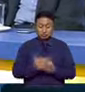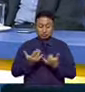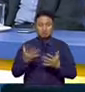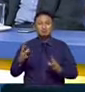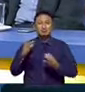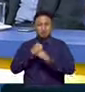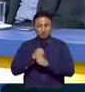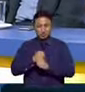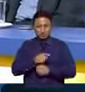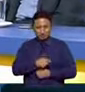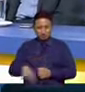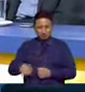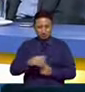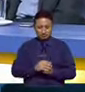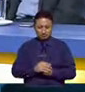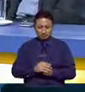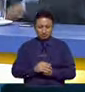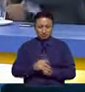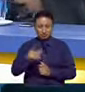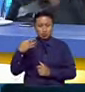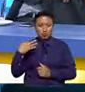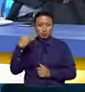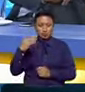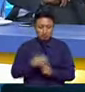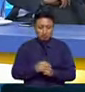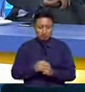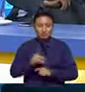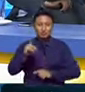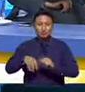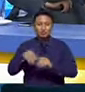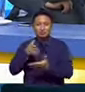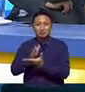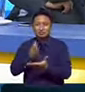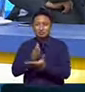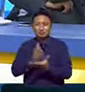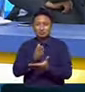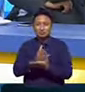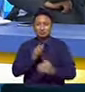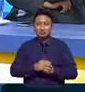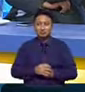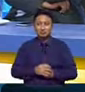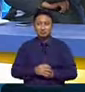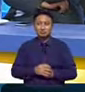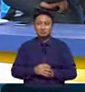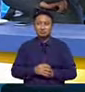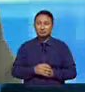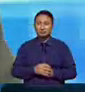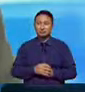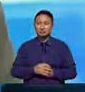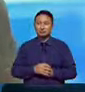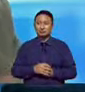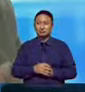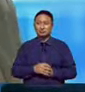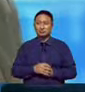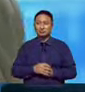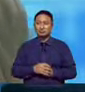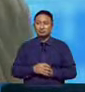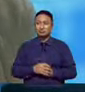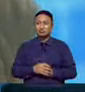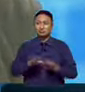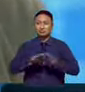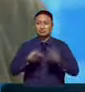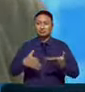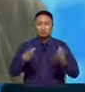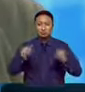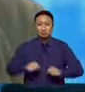que sus voluntarios no hayan podido acceder a lo que estaba acordado de ir a las mesas